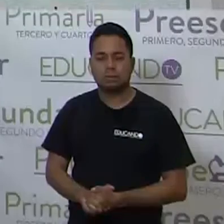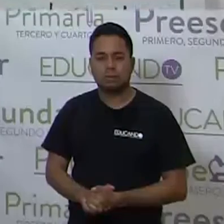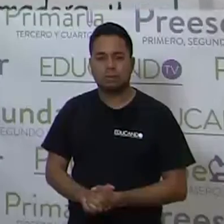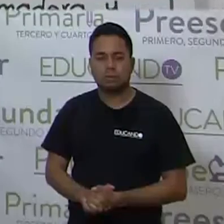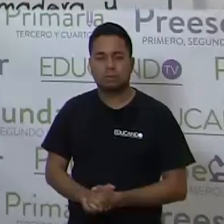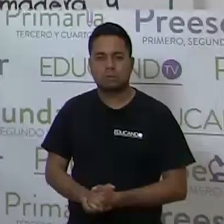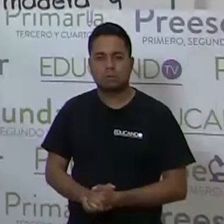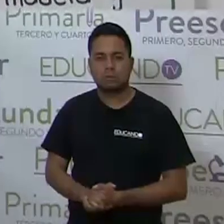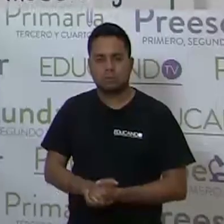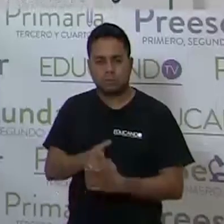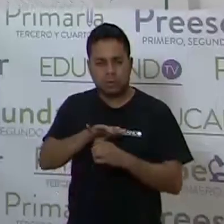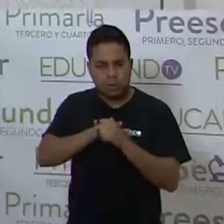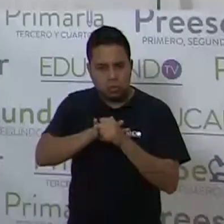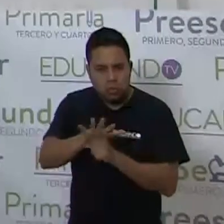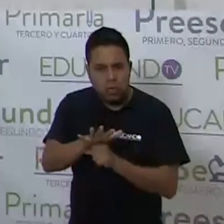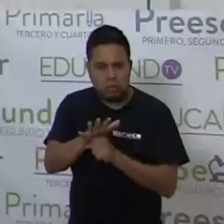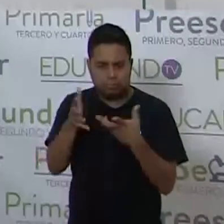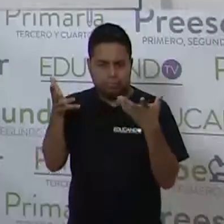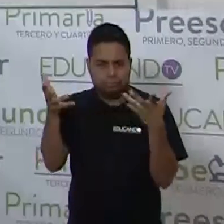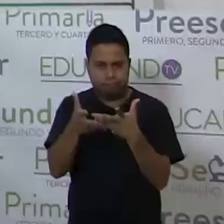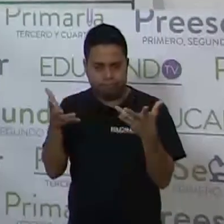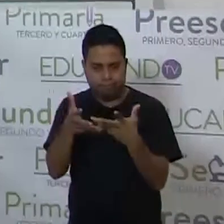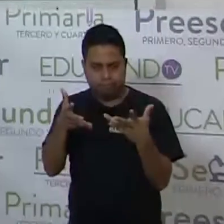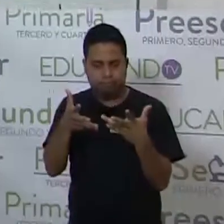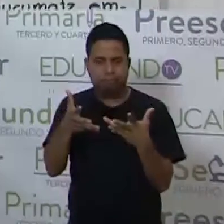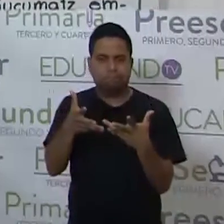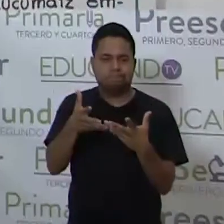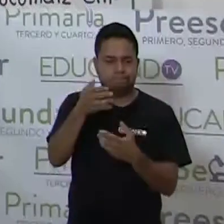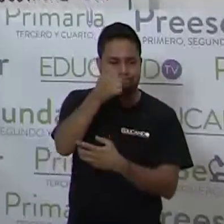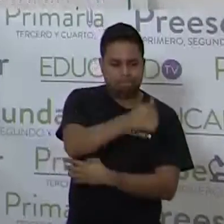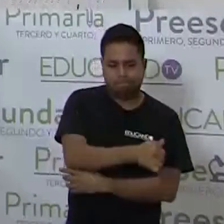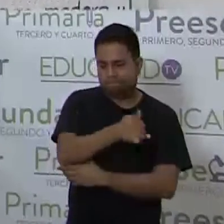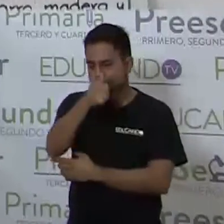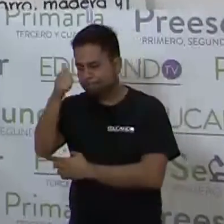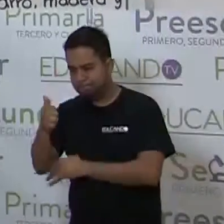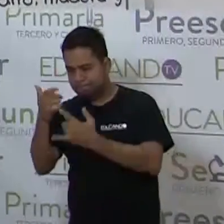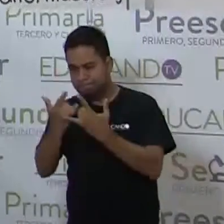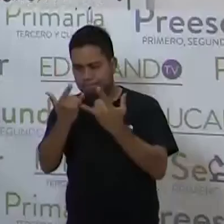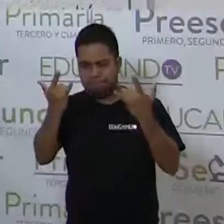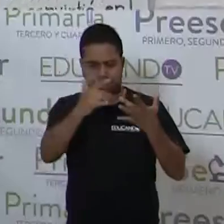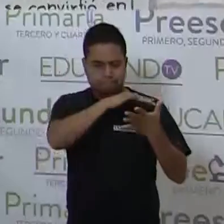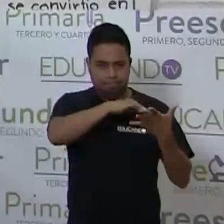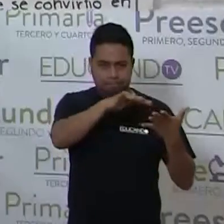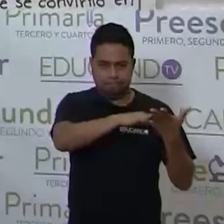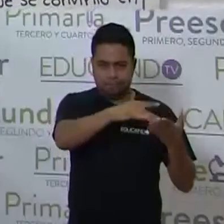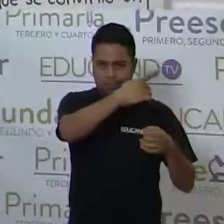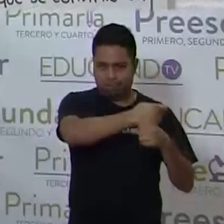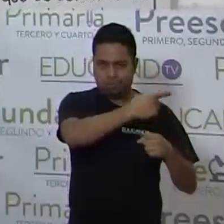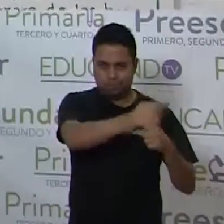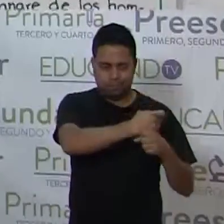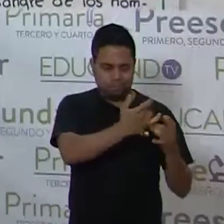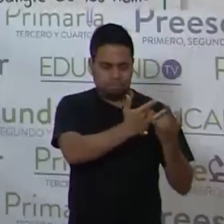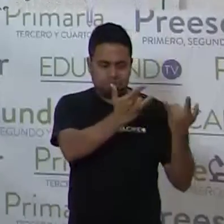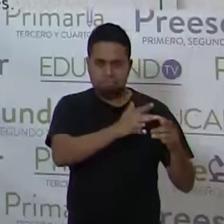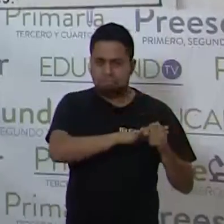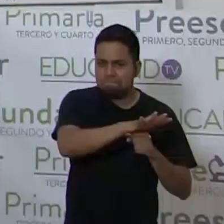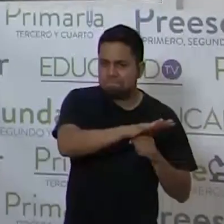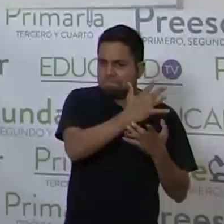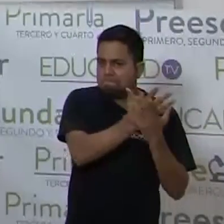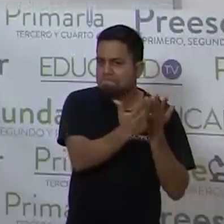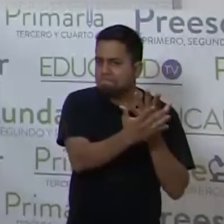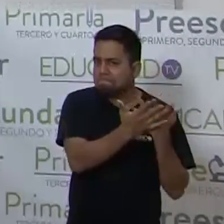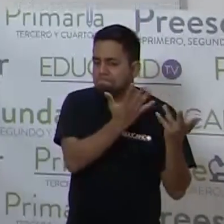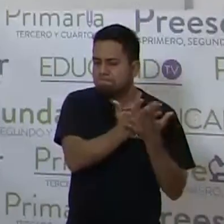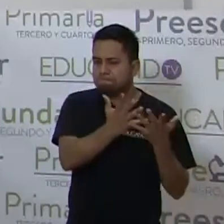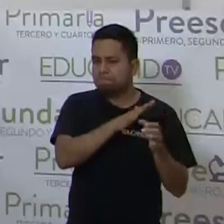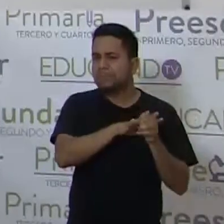¿qué tipo de acciones se realizan o se llevan a cabo en el mito griego, en el de Prometeo, en el de la creación